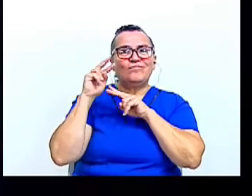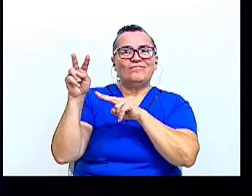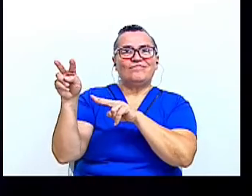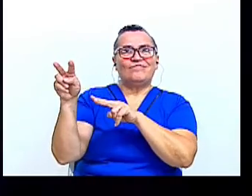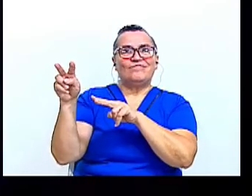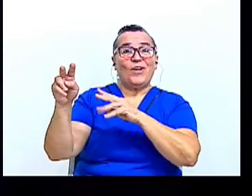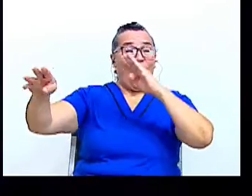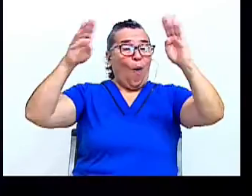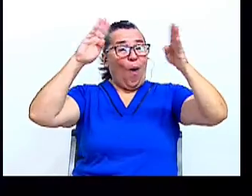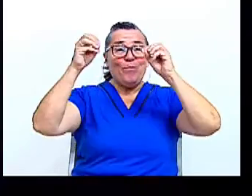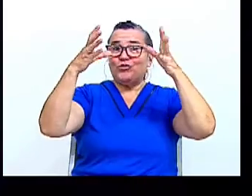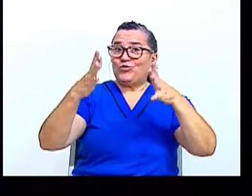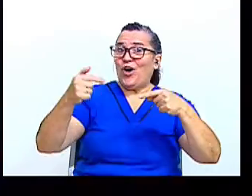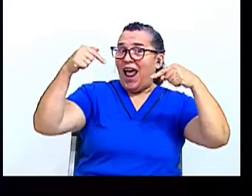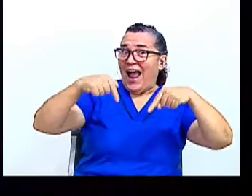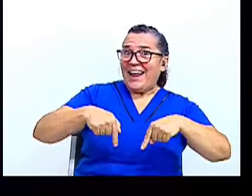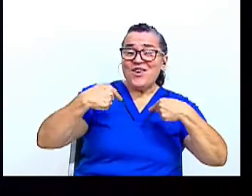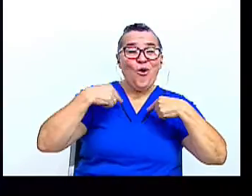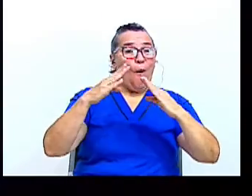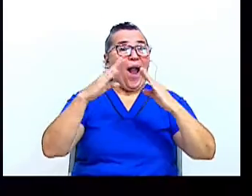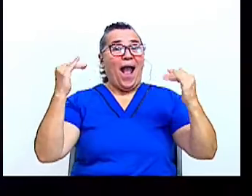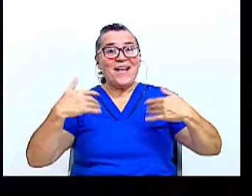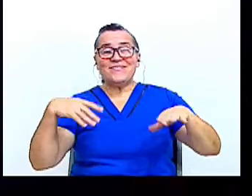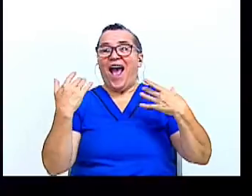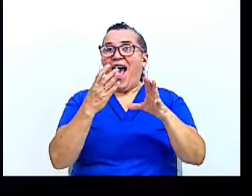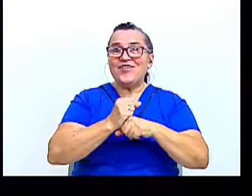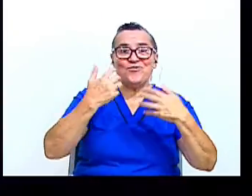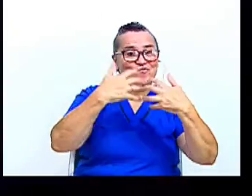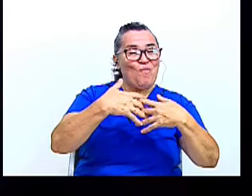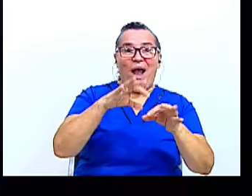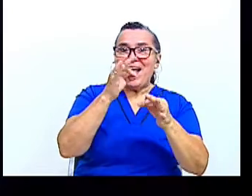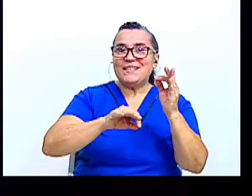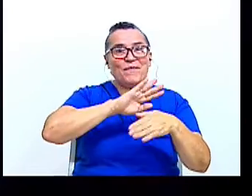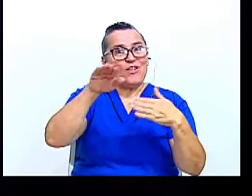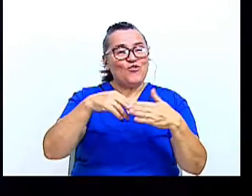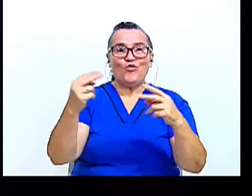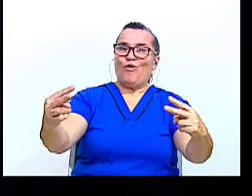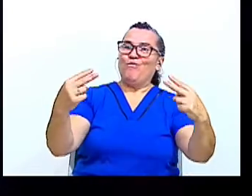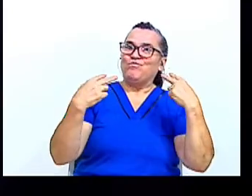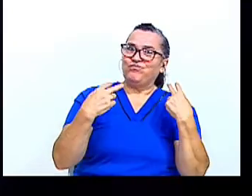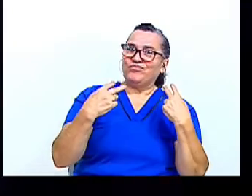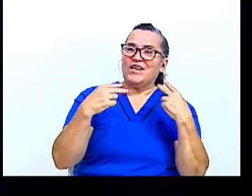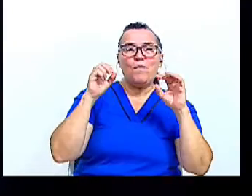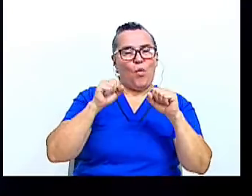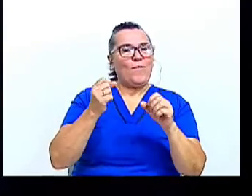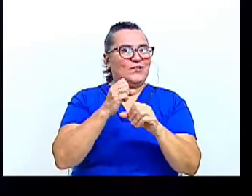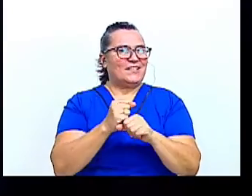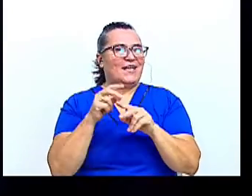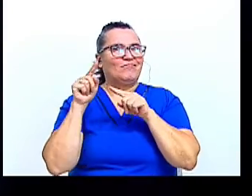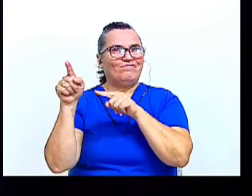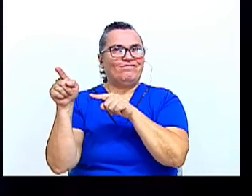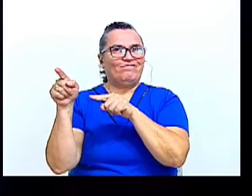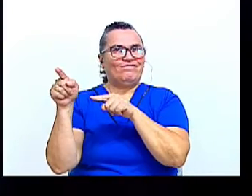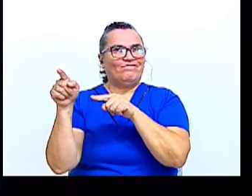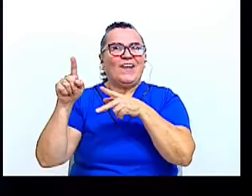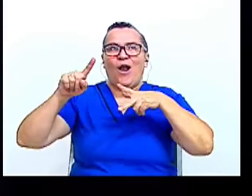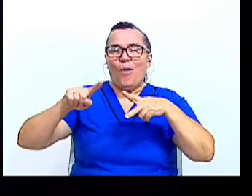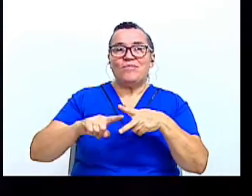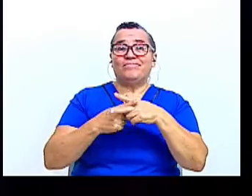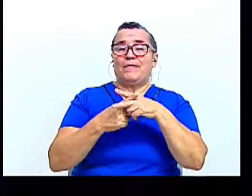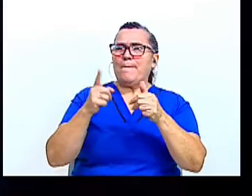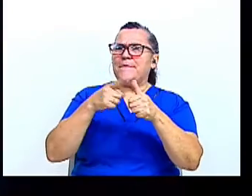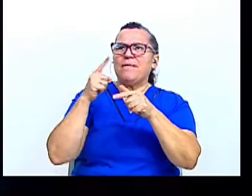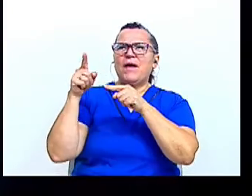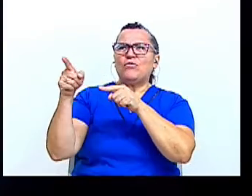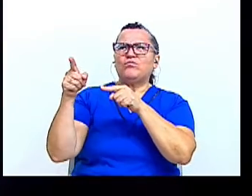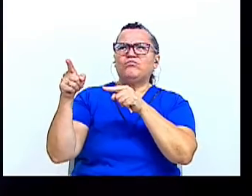Hola, profe Paula. Aquí estoy desde casa realizando una máquina simple. Para todos los que me están viendo la podamos hacer. Ahora sí, comencemos. Lo primero que